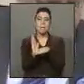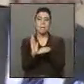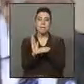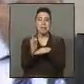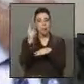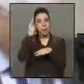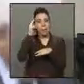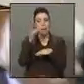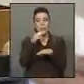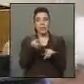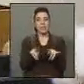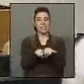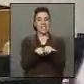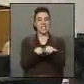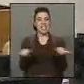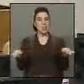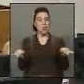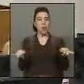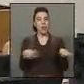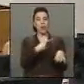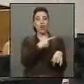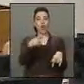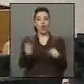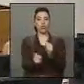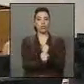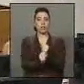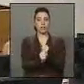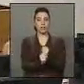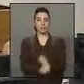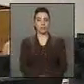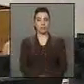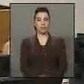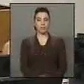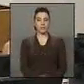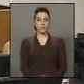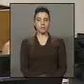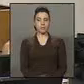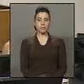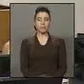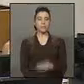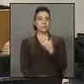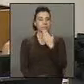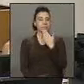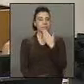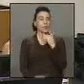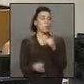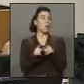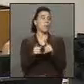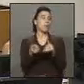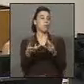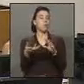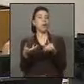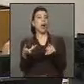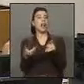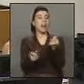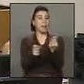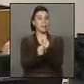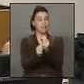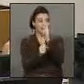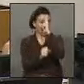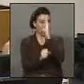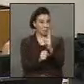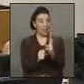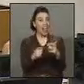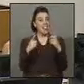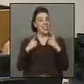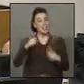poder hablar en igualdad con el resto de los trabajadores. Así, en un mundo ideal, si a estas trabajadoras se les respetara el